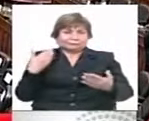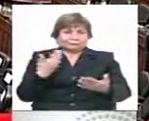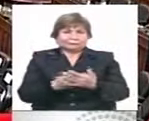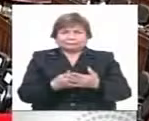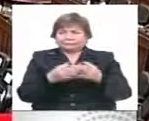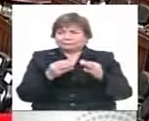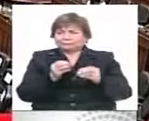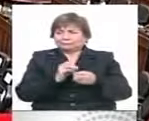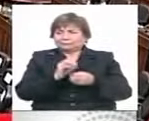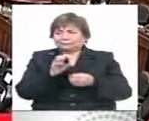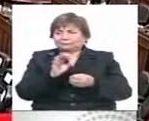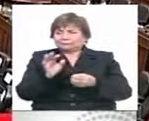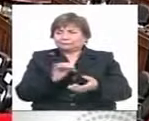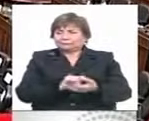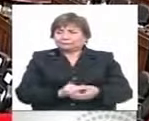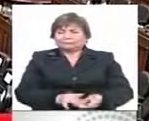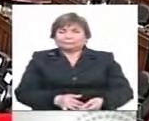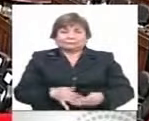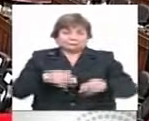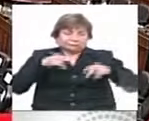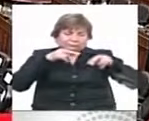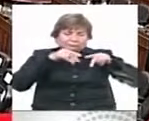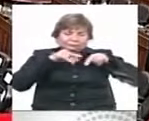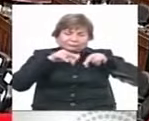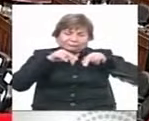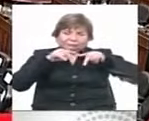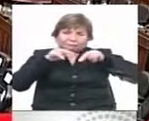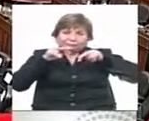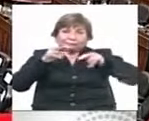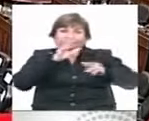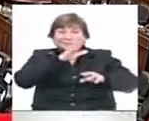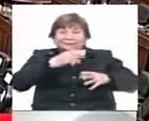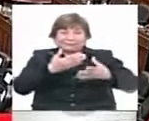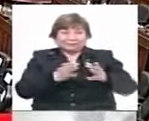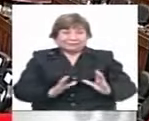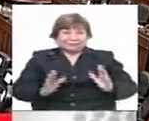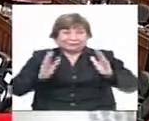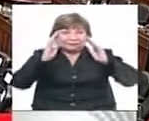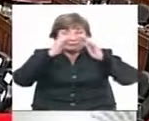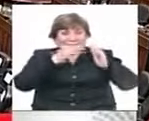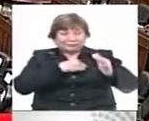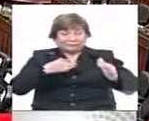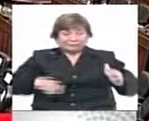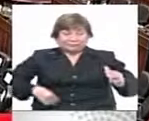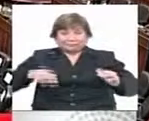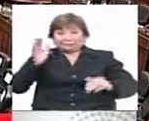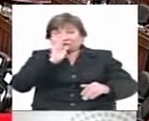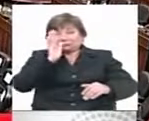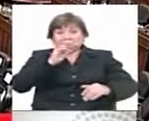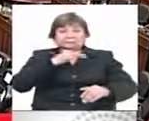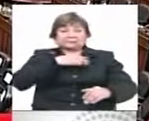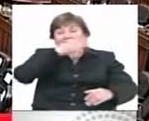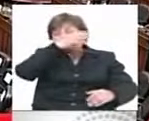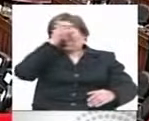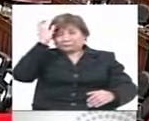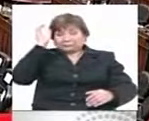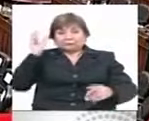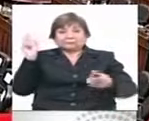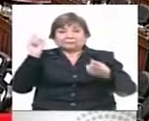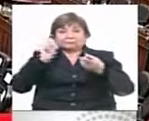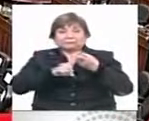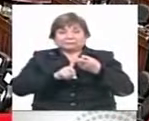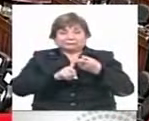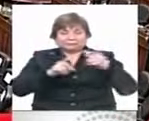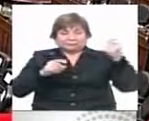se desplazaron a pie desde Palacio de Gobierno, donde fueron despedidos por el presidente de la República, hasta la